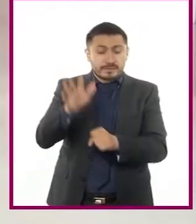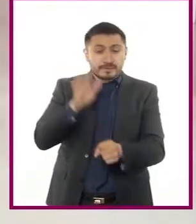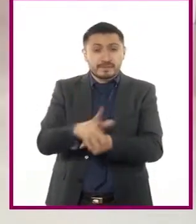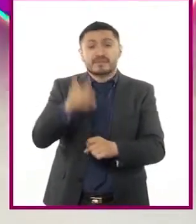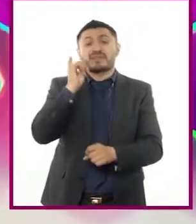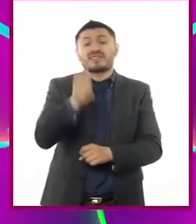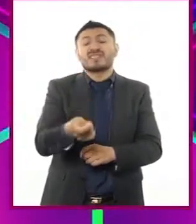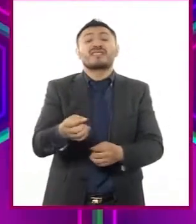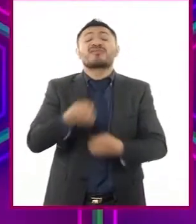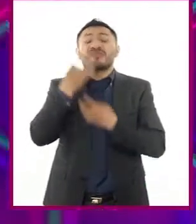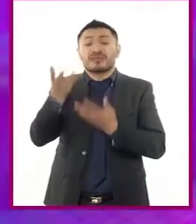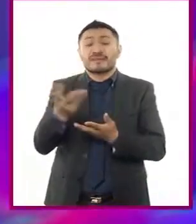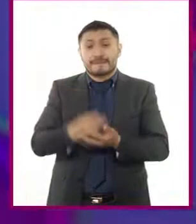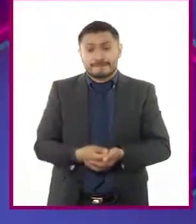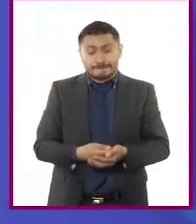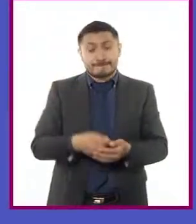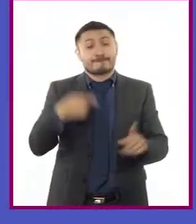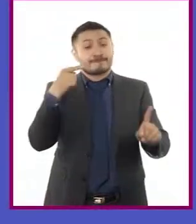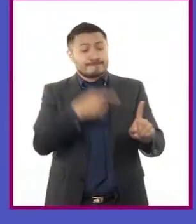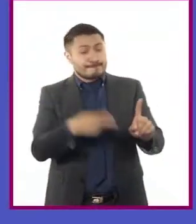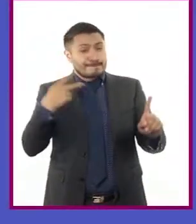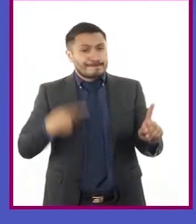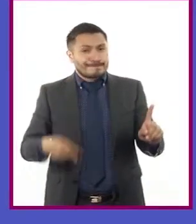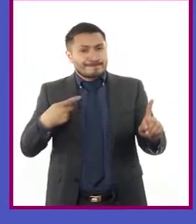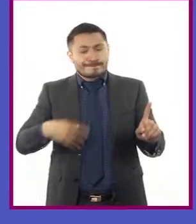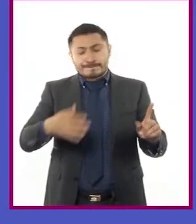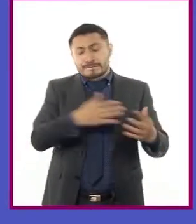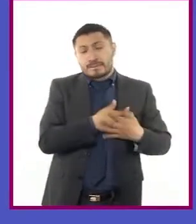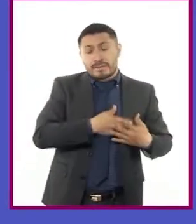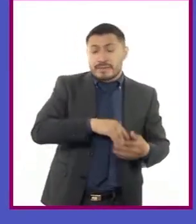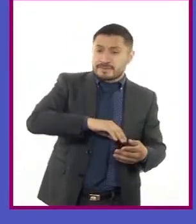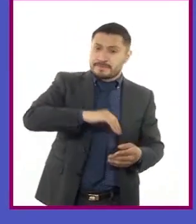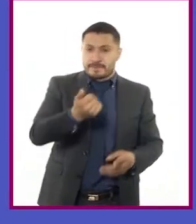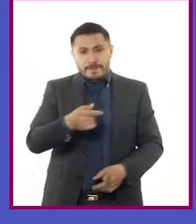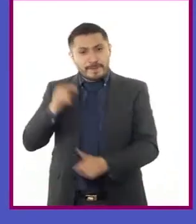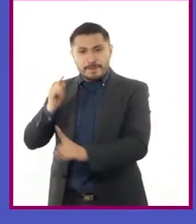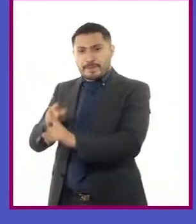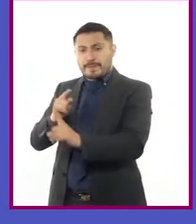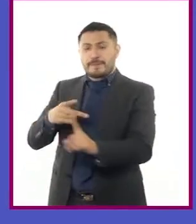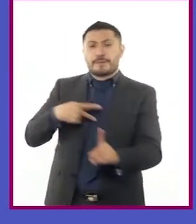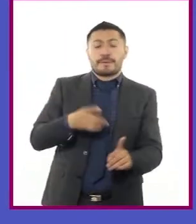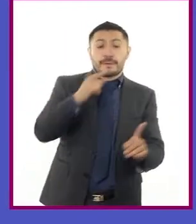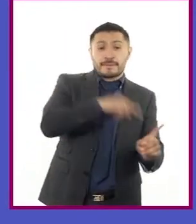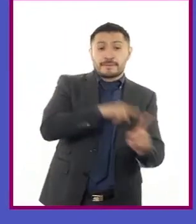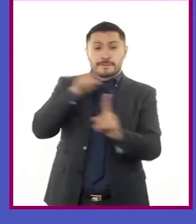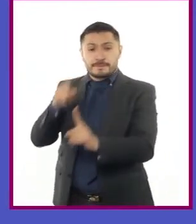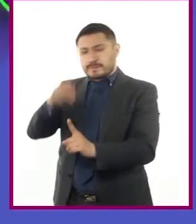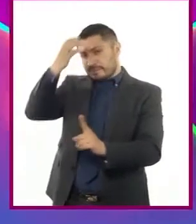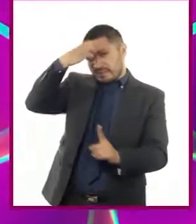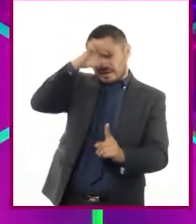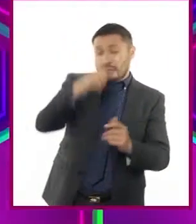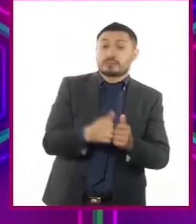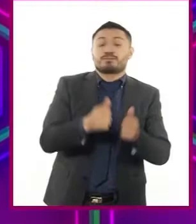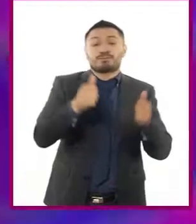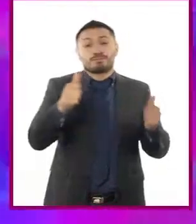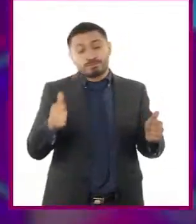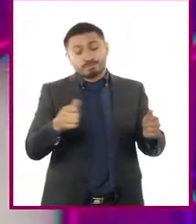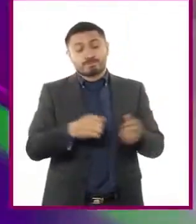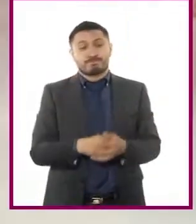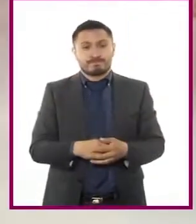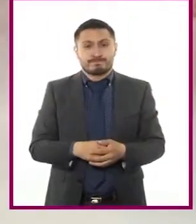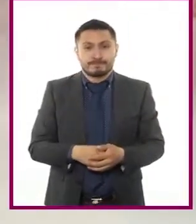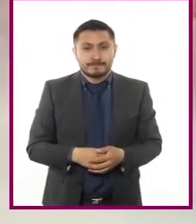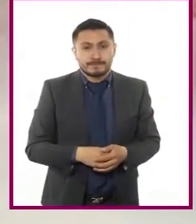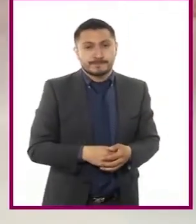el poema. Nos habla de una persona que ama a otra, pero la extraña. Están separadas.